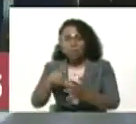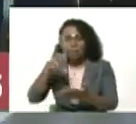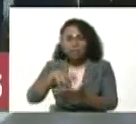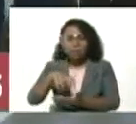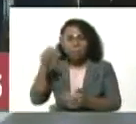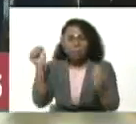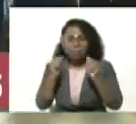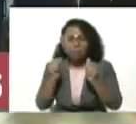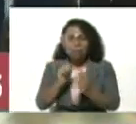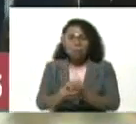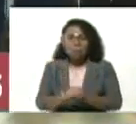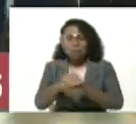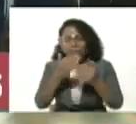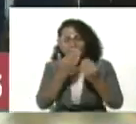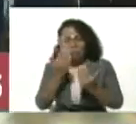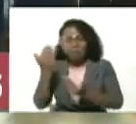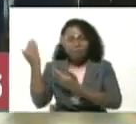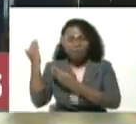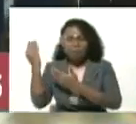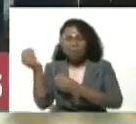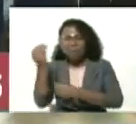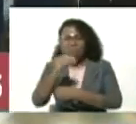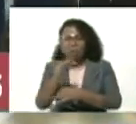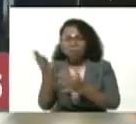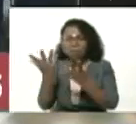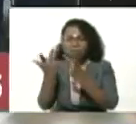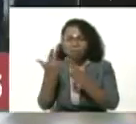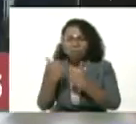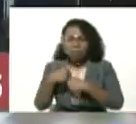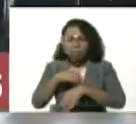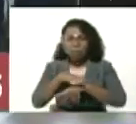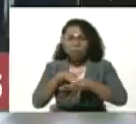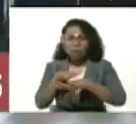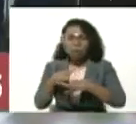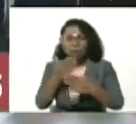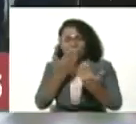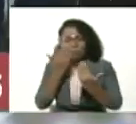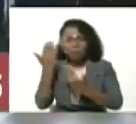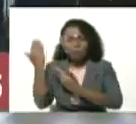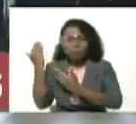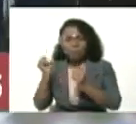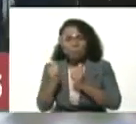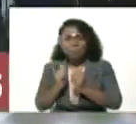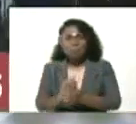Mérida. Adelante, Jason. ¿Qué más nos ibas a informar con los ministros? Adelante, Mérida.